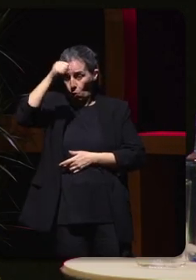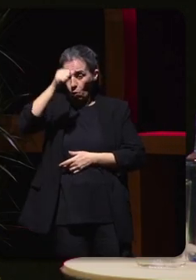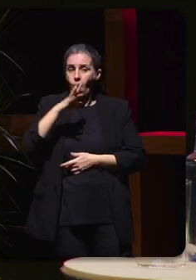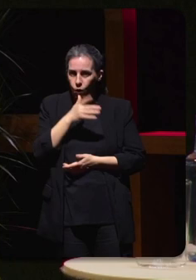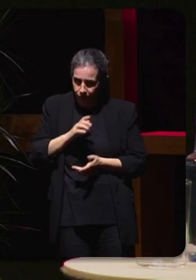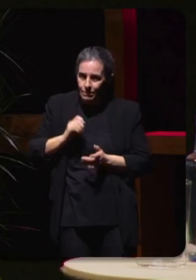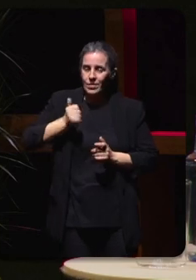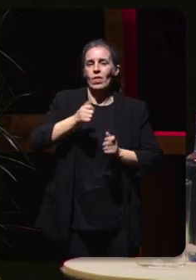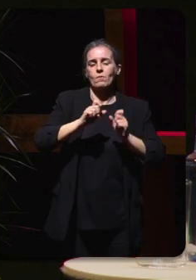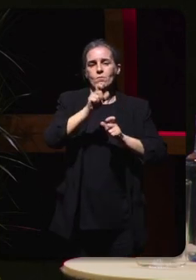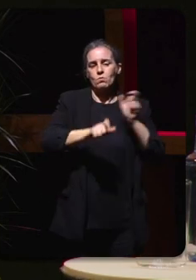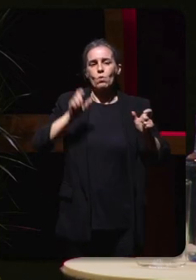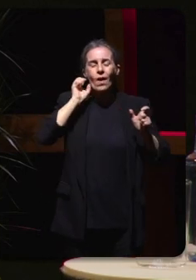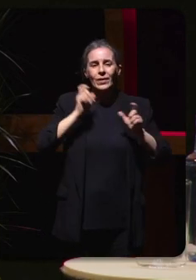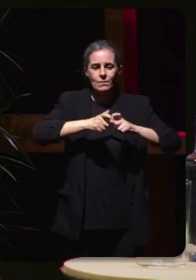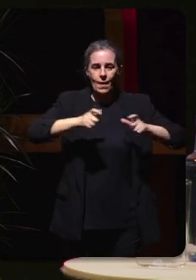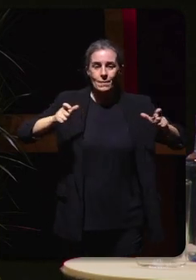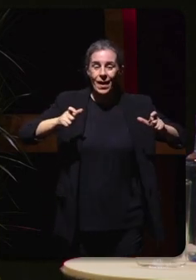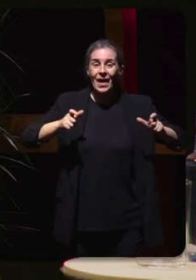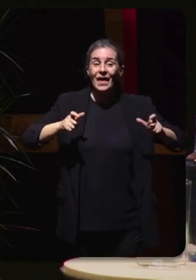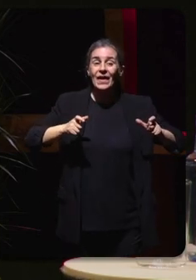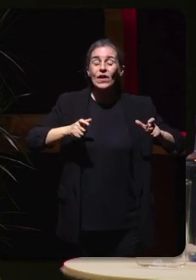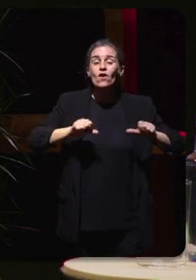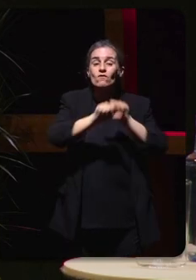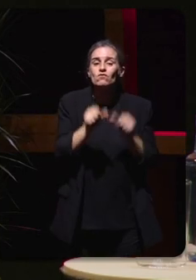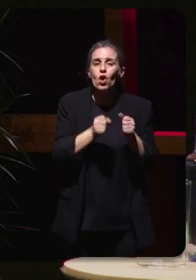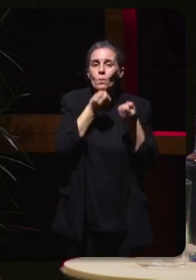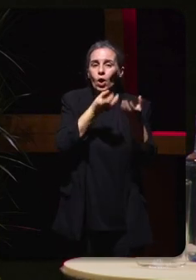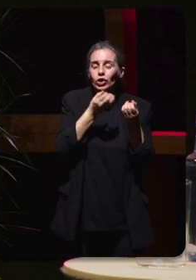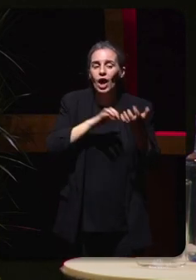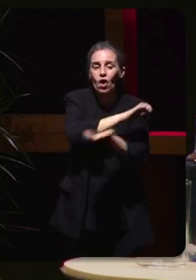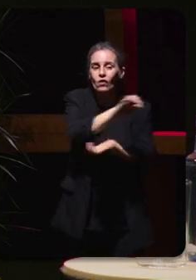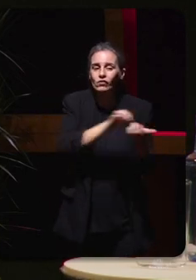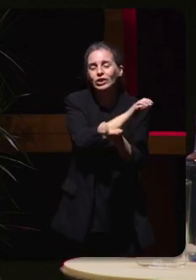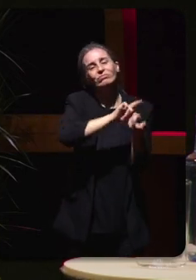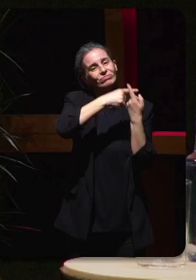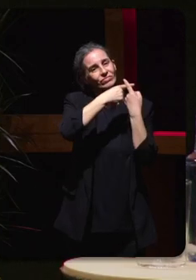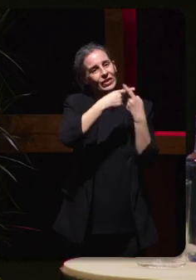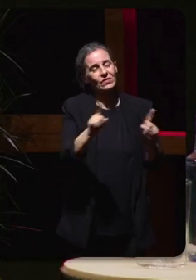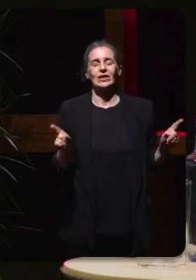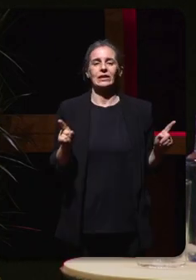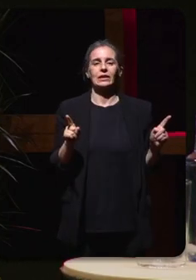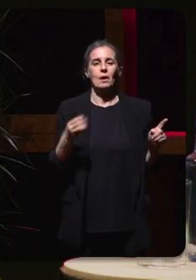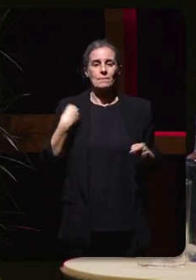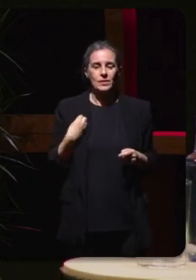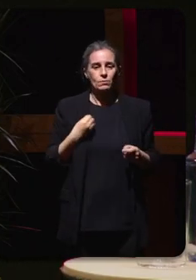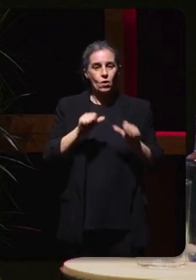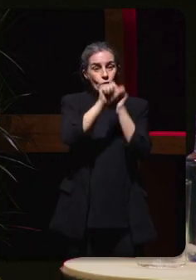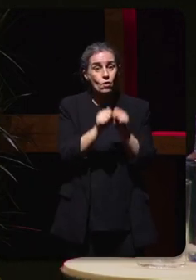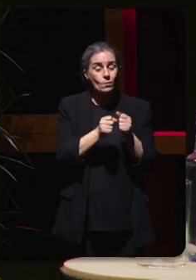ha cambiado, ¿no? Es decir, que esa narrativa, valga la redundancia, bélica, ¿no?,